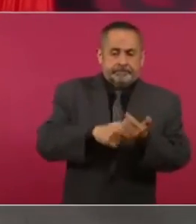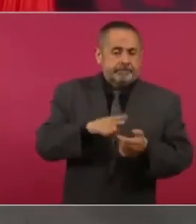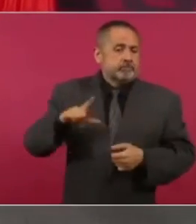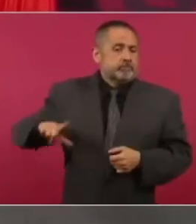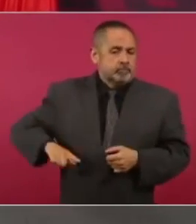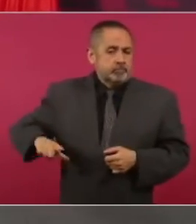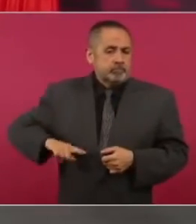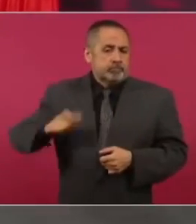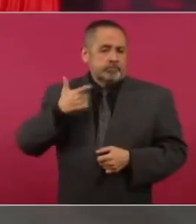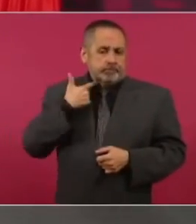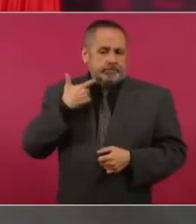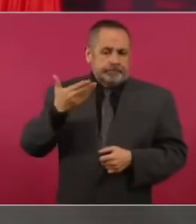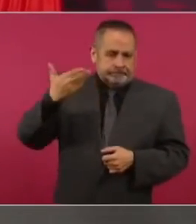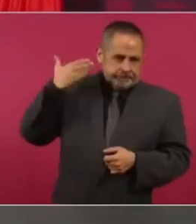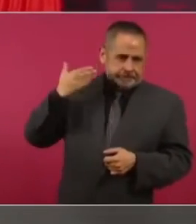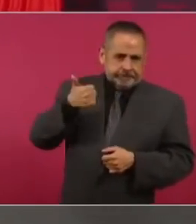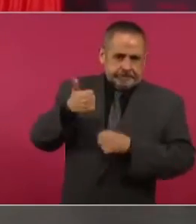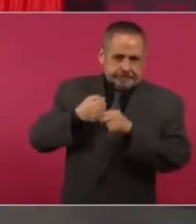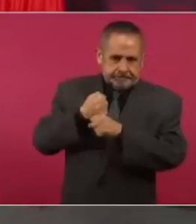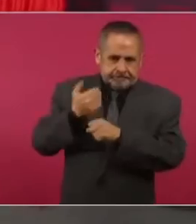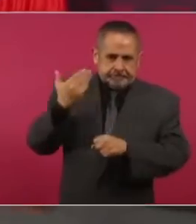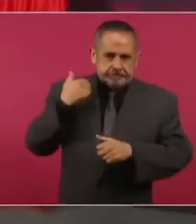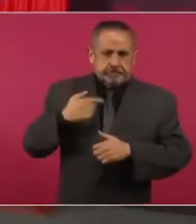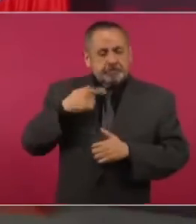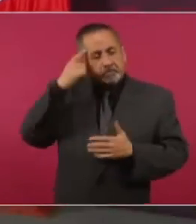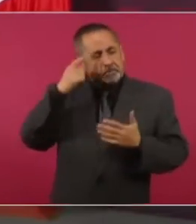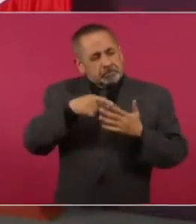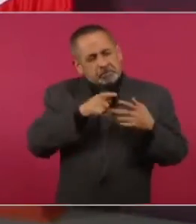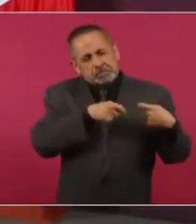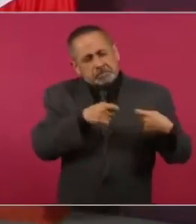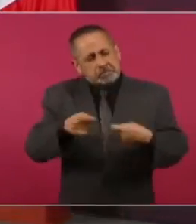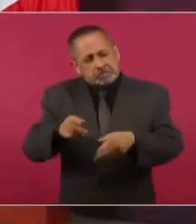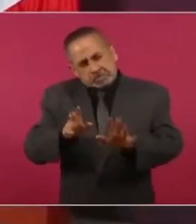y yo creo que eso lo heredaron,